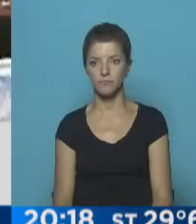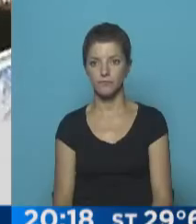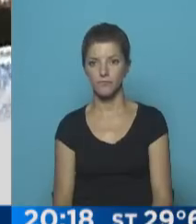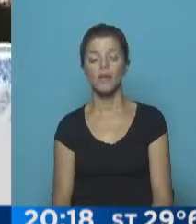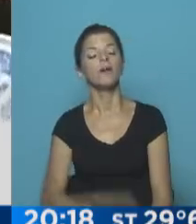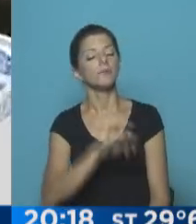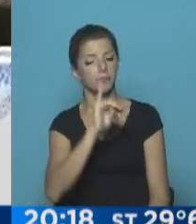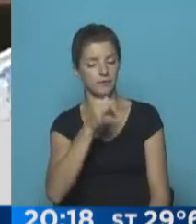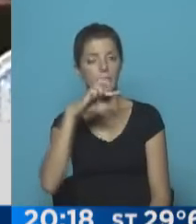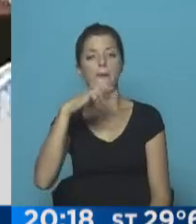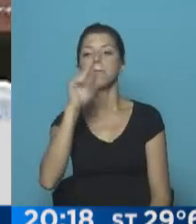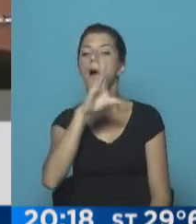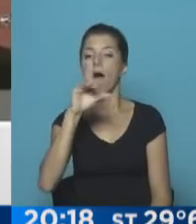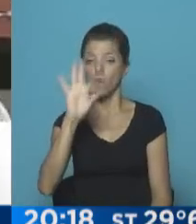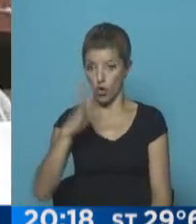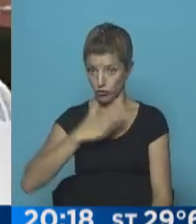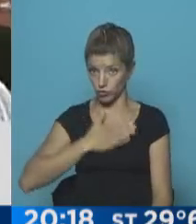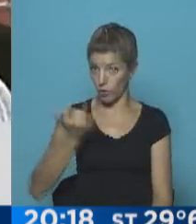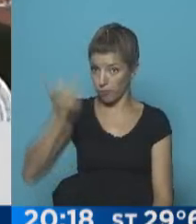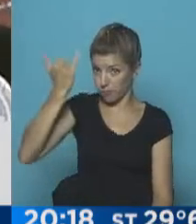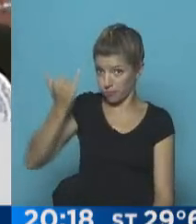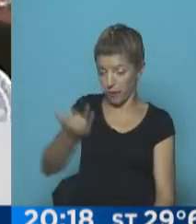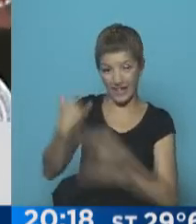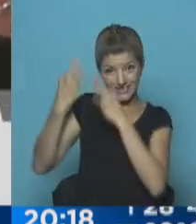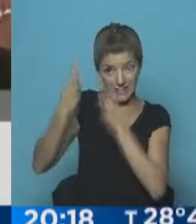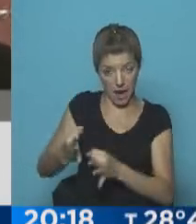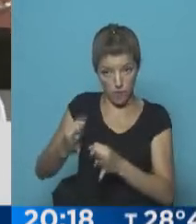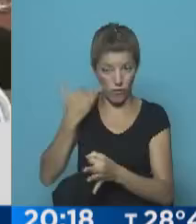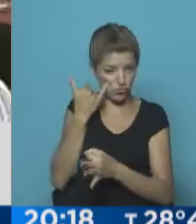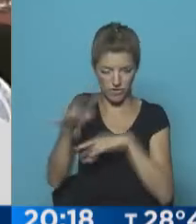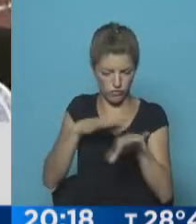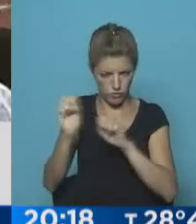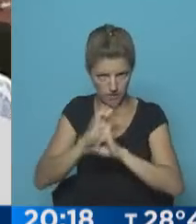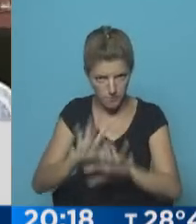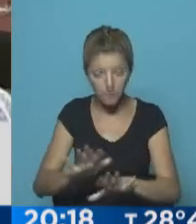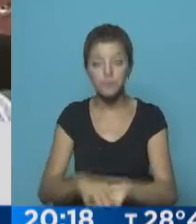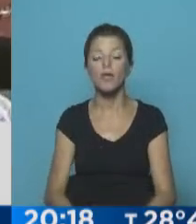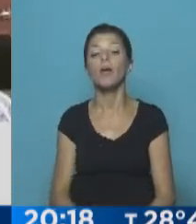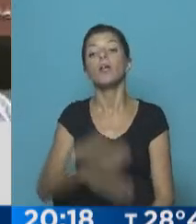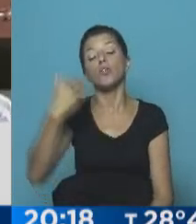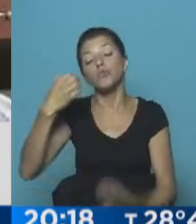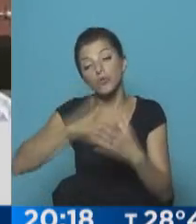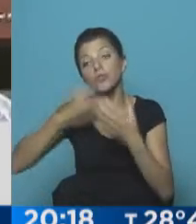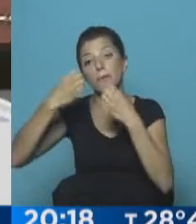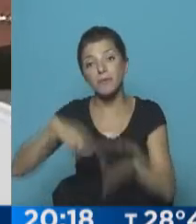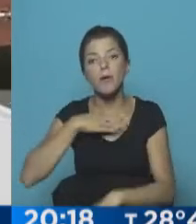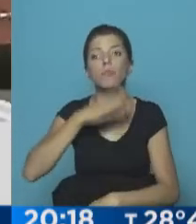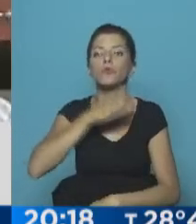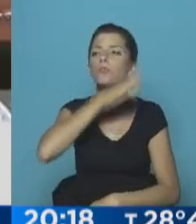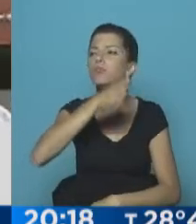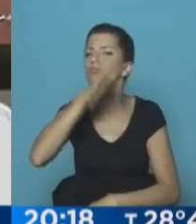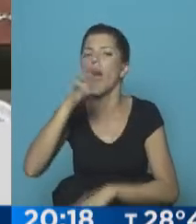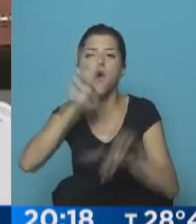Efectivamente, Pablo, llegamos el jueves, bueno, luego de producidos ya los hechos, y comenzamos este raíz delictivo de